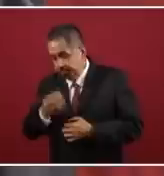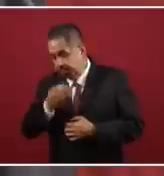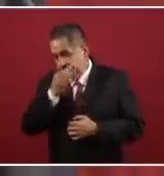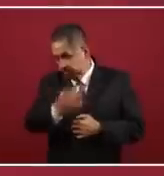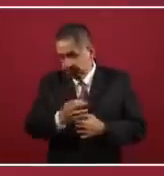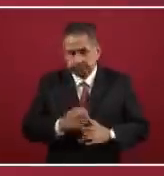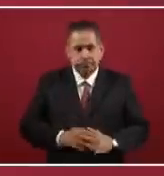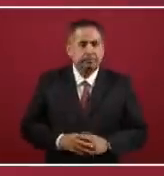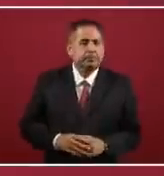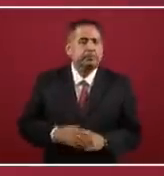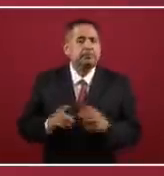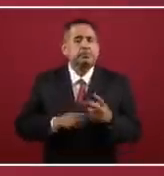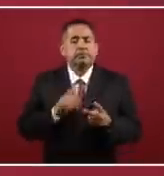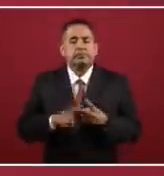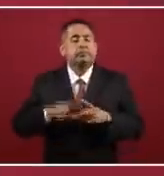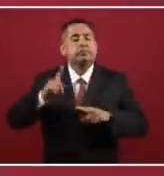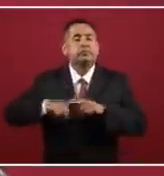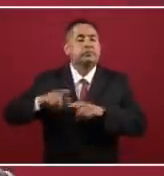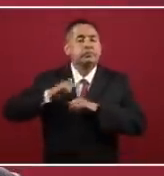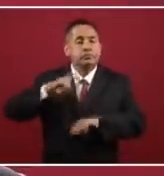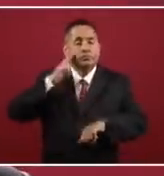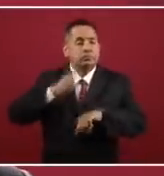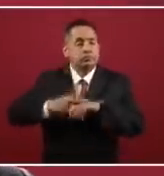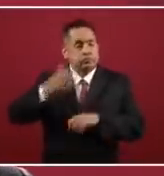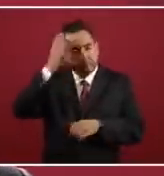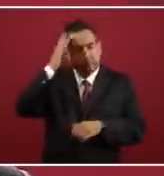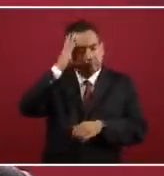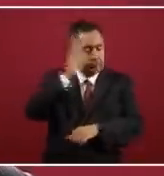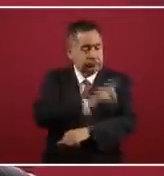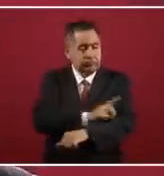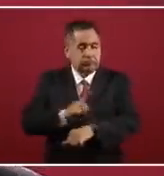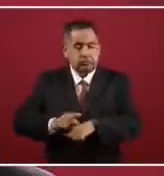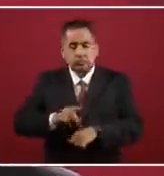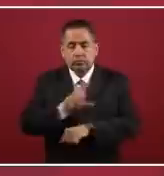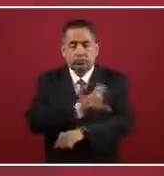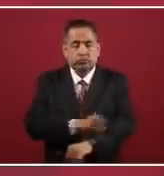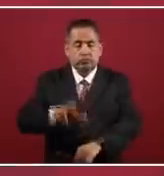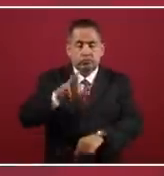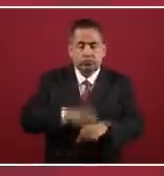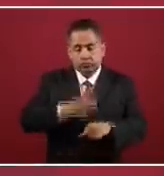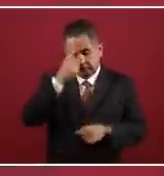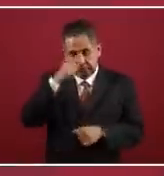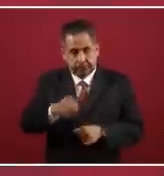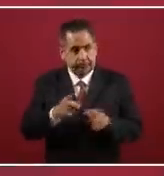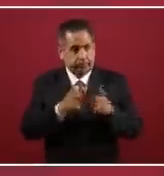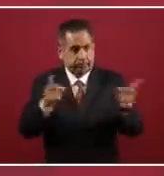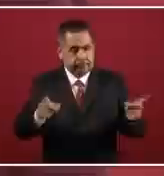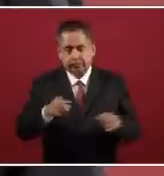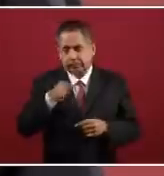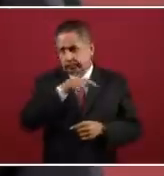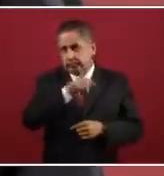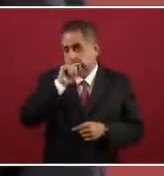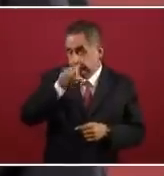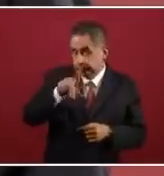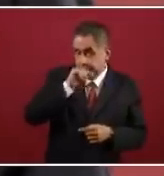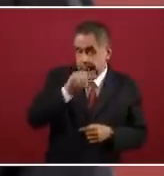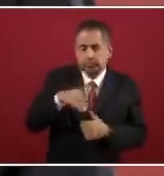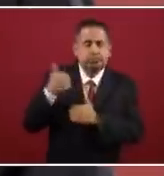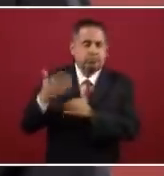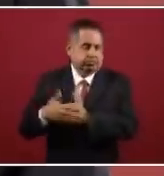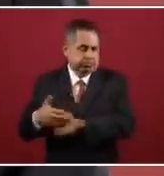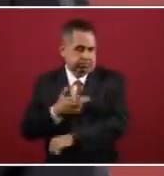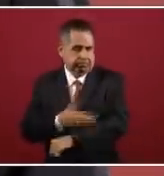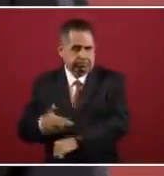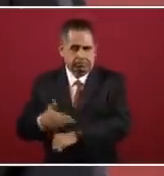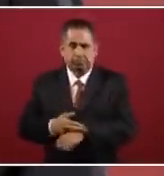Acerca de quién va a estar en Jalisco, en la Coordinación para el Desarrollo, se va a resolver.